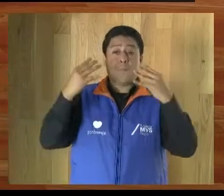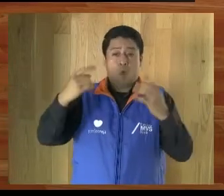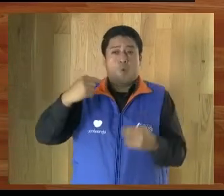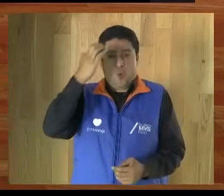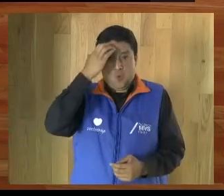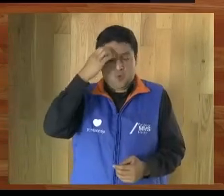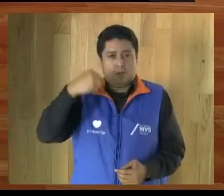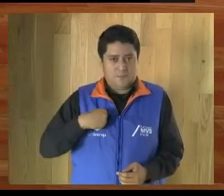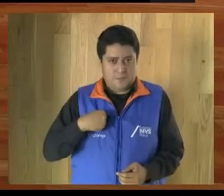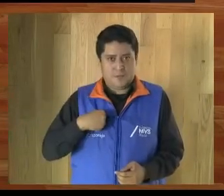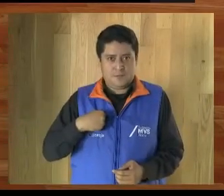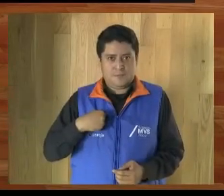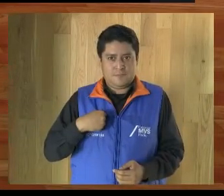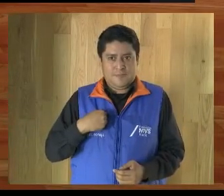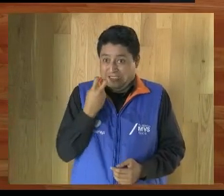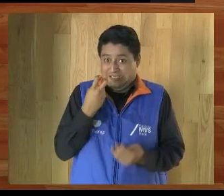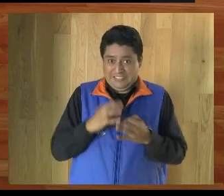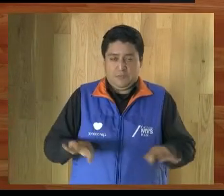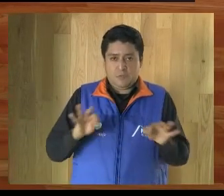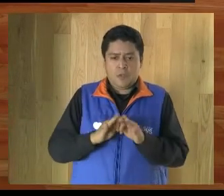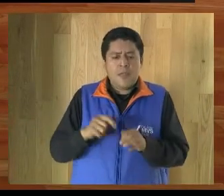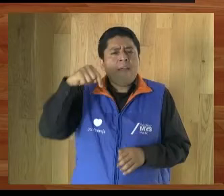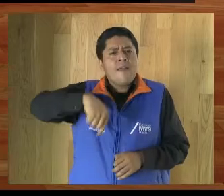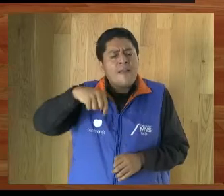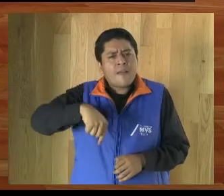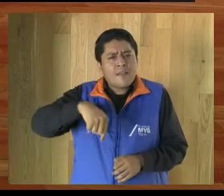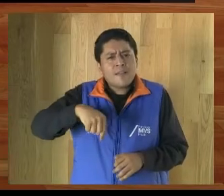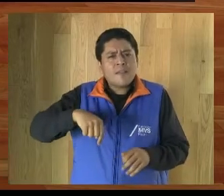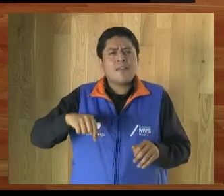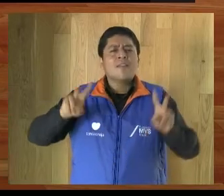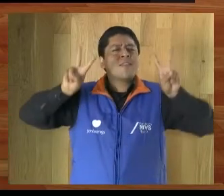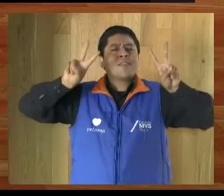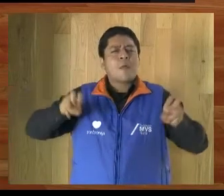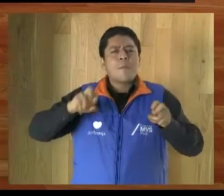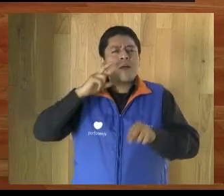qué se habla de reputación en un evento como este de responsabilidad social?